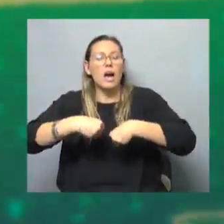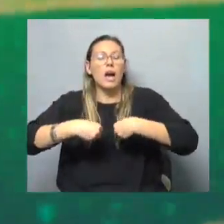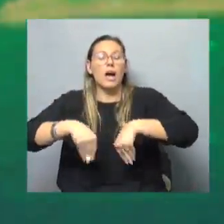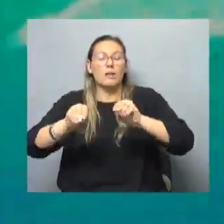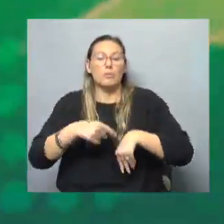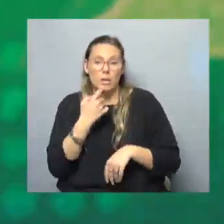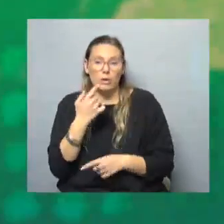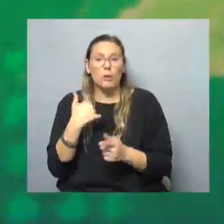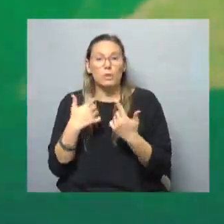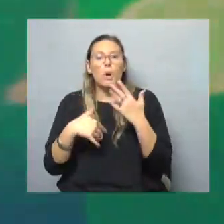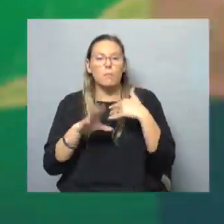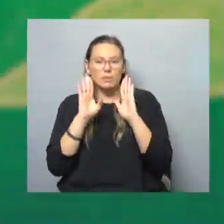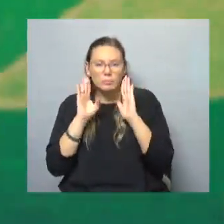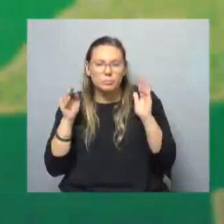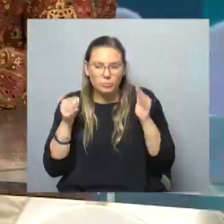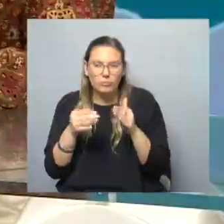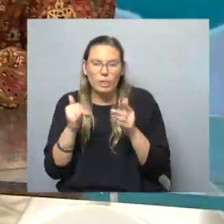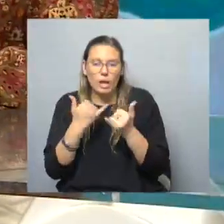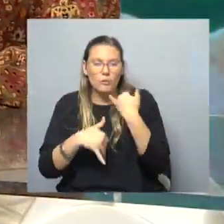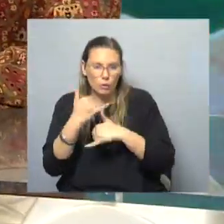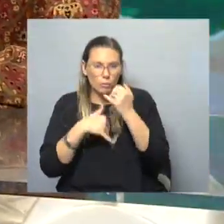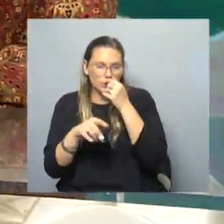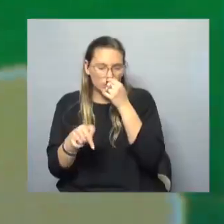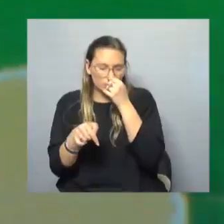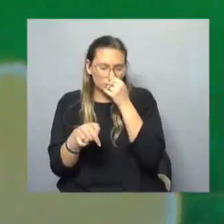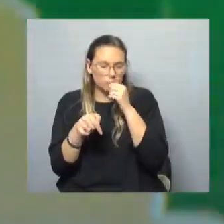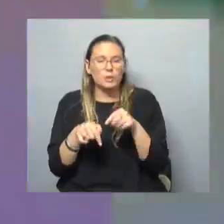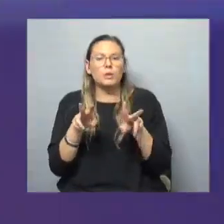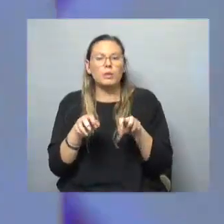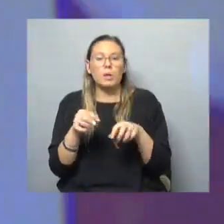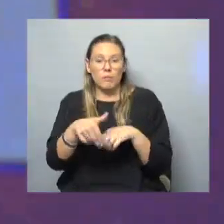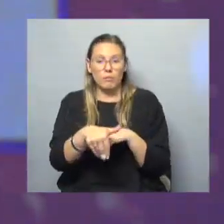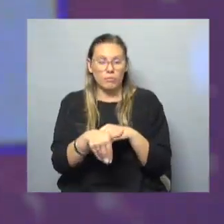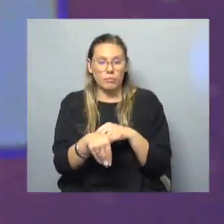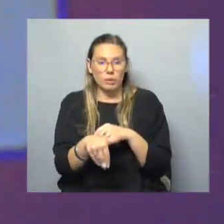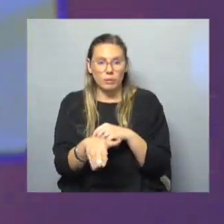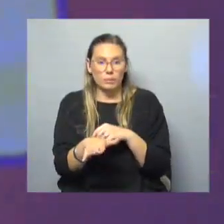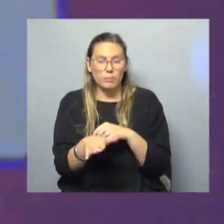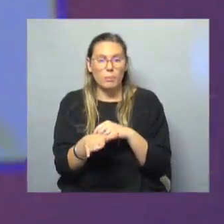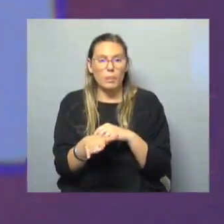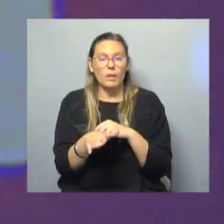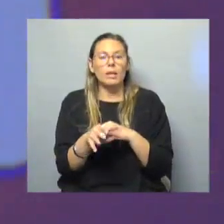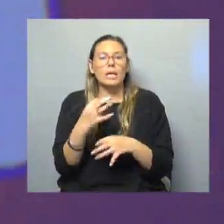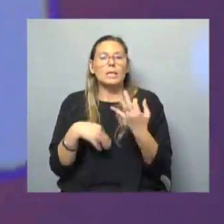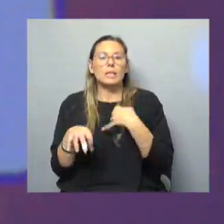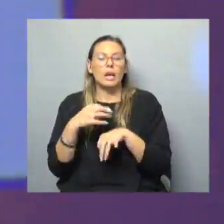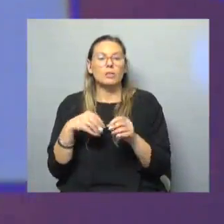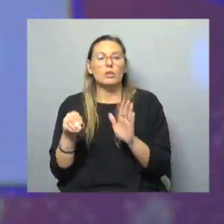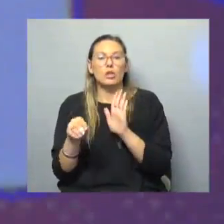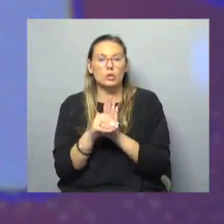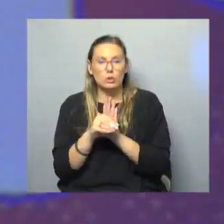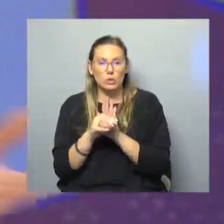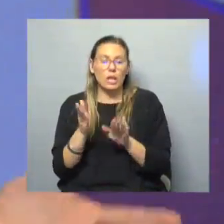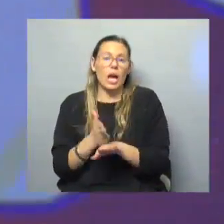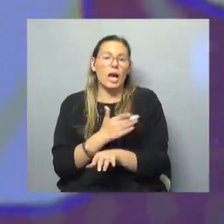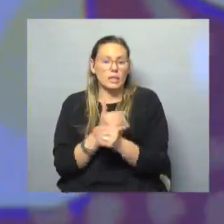vamos a ser un poquito más específicos en la información. Totalmente. ¿Qué tenemos hoy? Bueno, en un ratito nada más vamos a estar desde el Teatro Solís en la previa de lo que